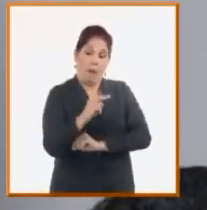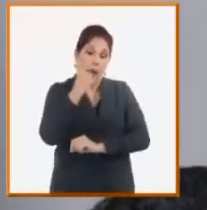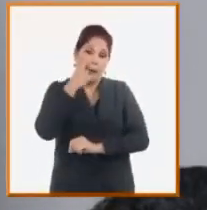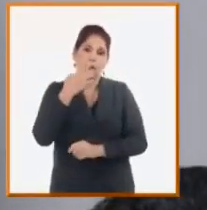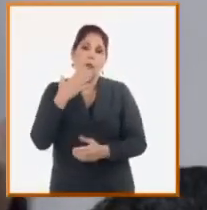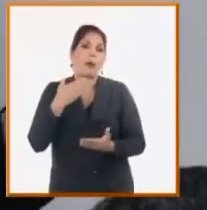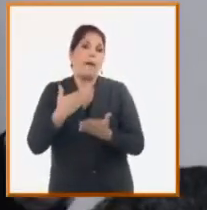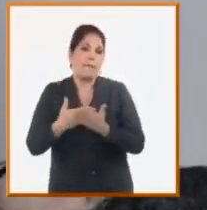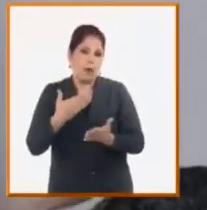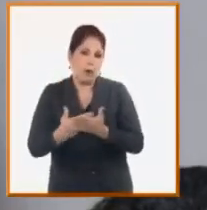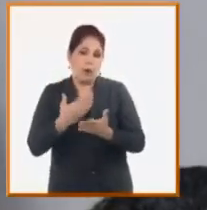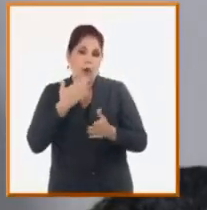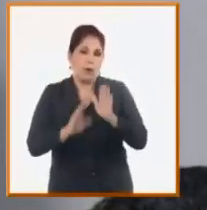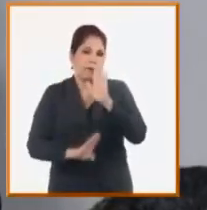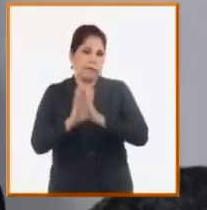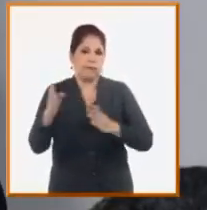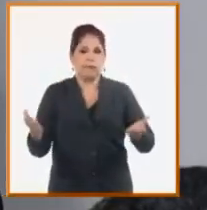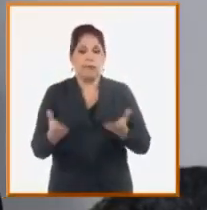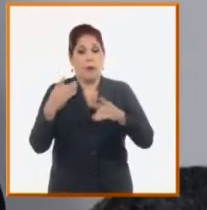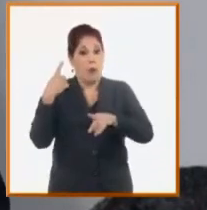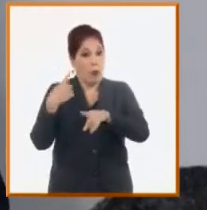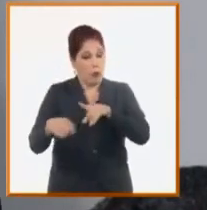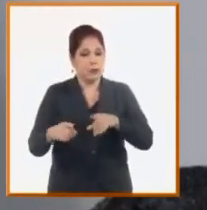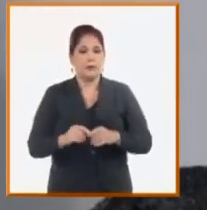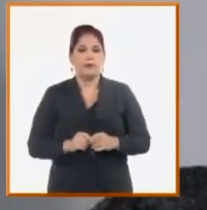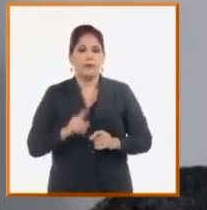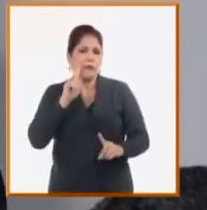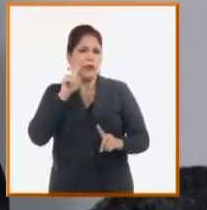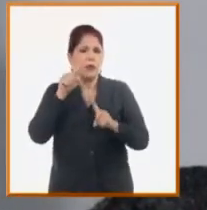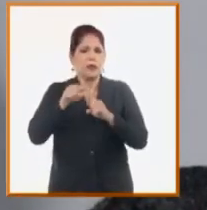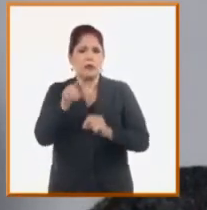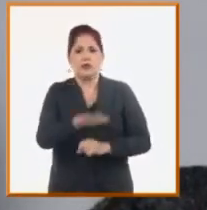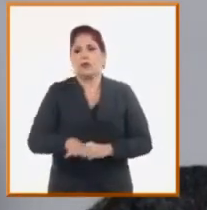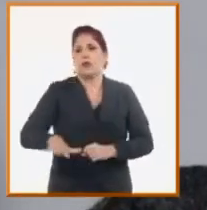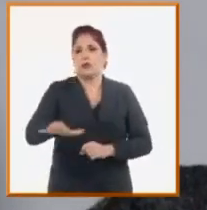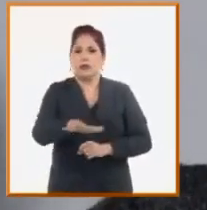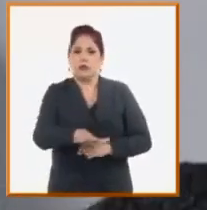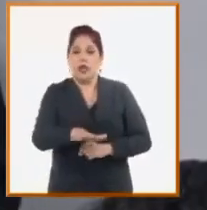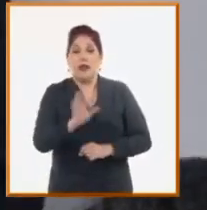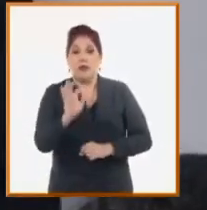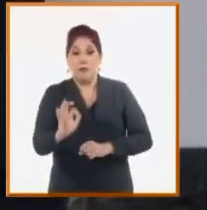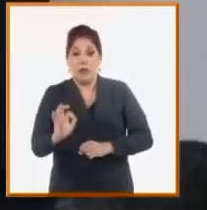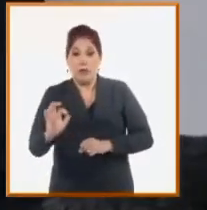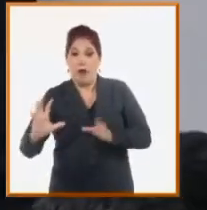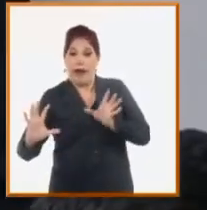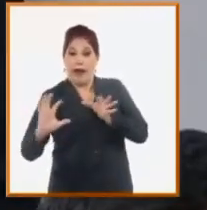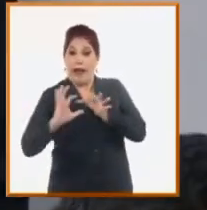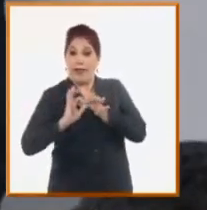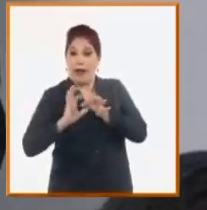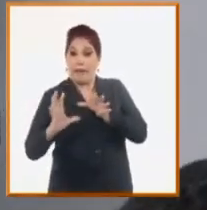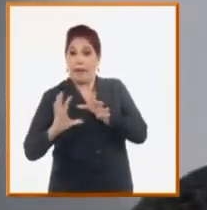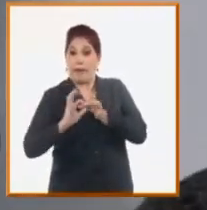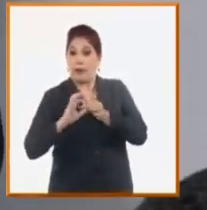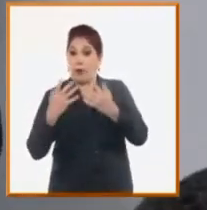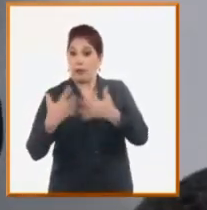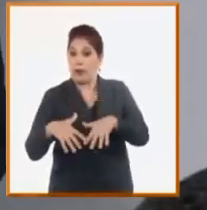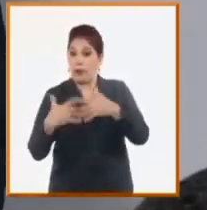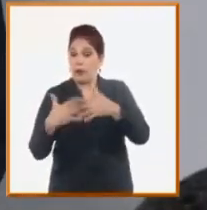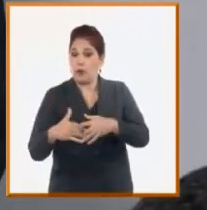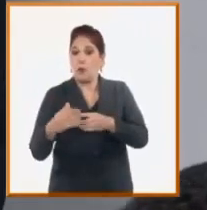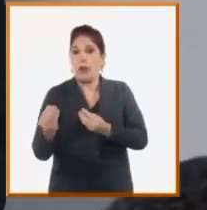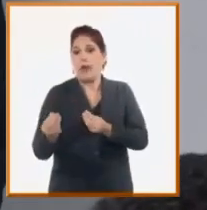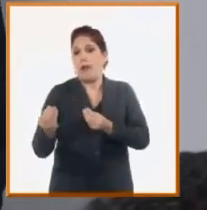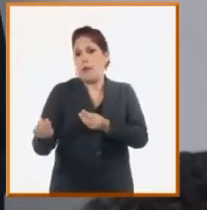está en manos estatales. Y también el tema de incorporar objetivos sociales, es decir, en los encadenamientos nosotros pudiéramos proveer,